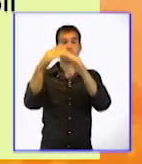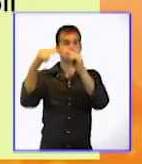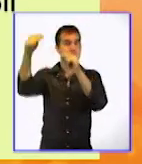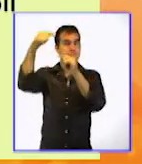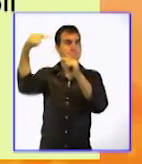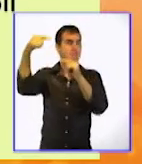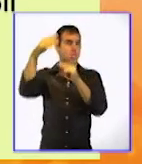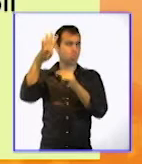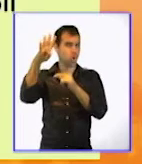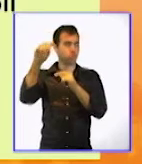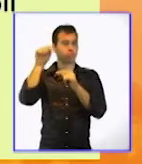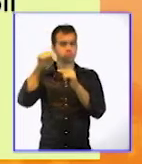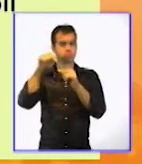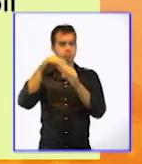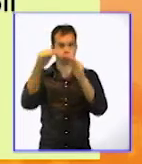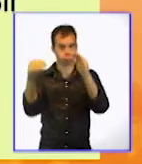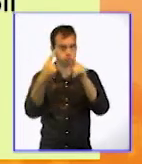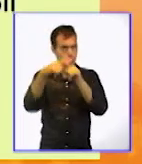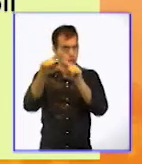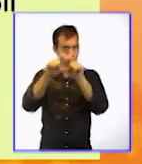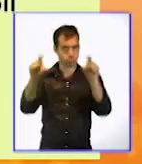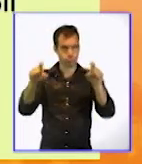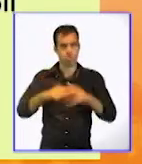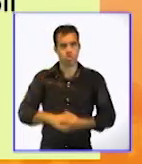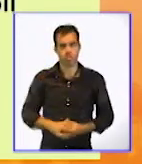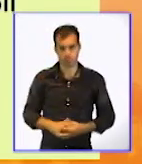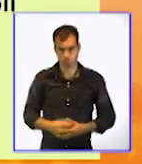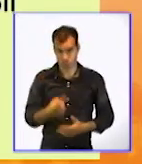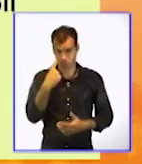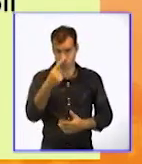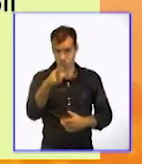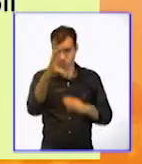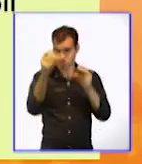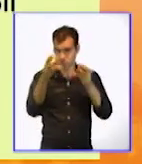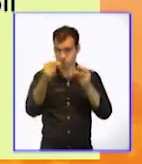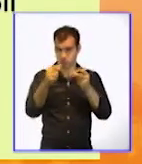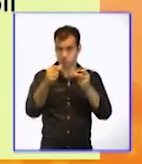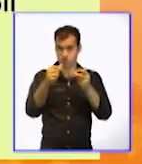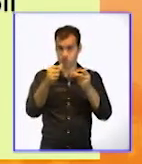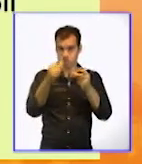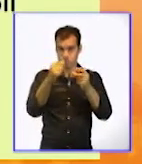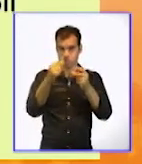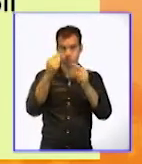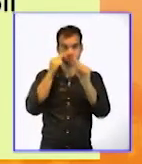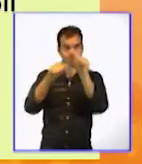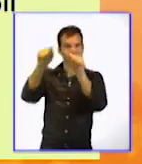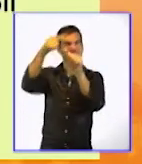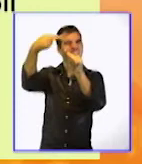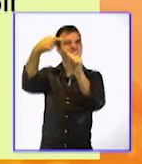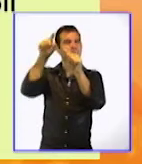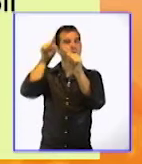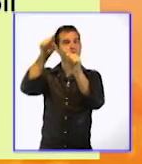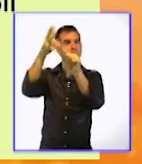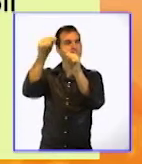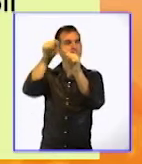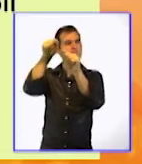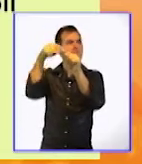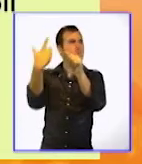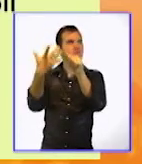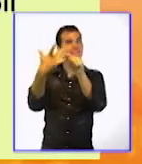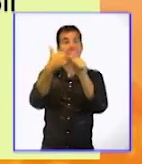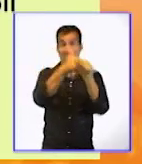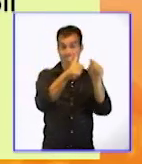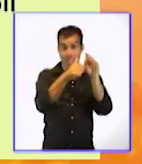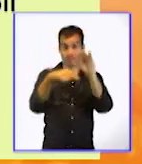por 10 a la menos 5. Mirando los coeficientes, es decir, hay que ir al número elevado negativo, es decir, 10 a la